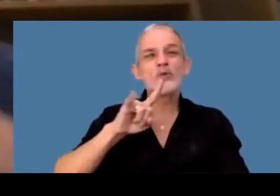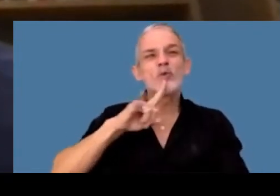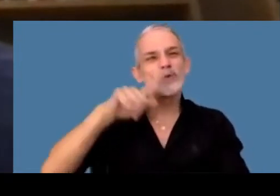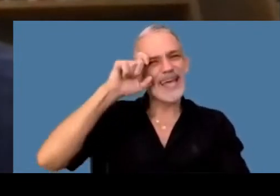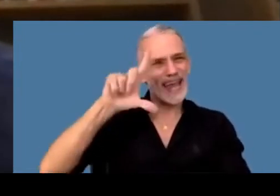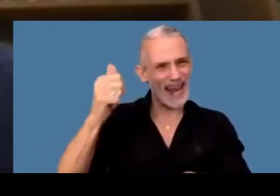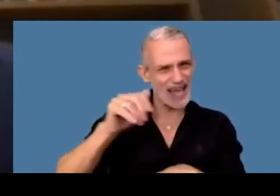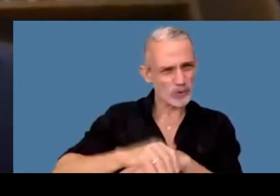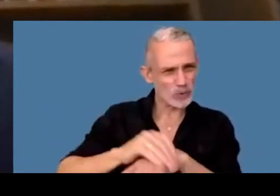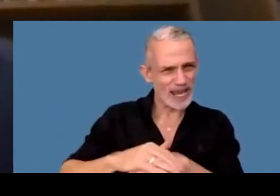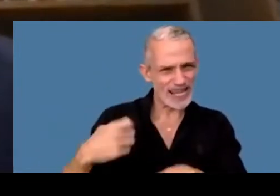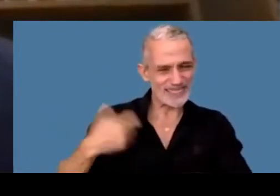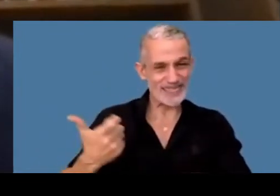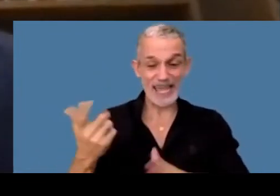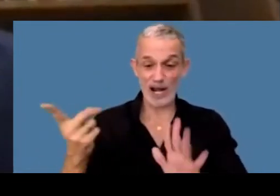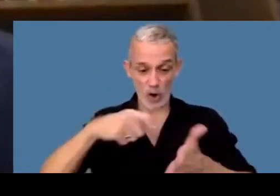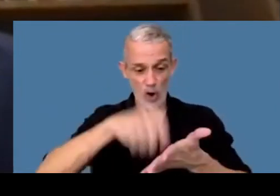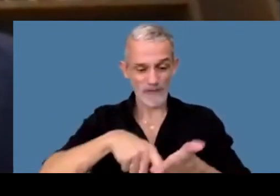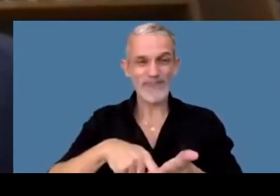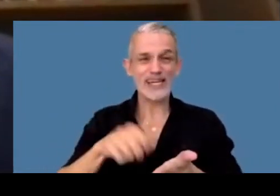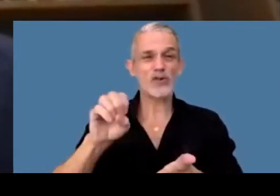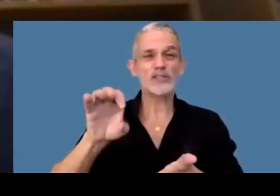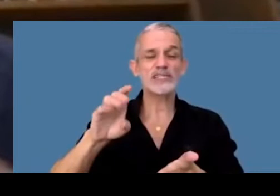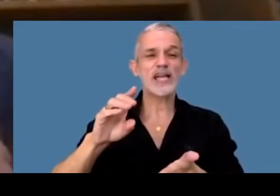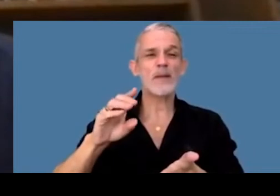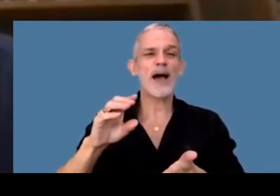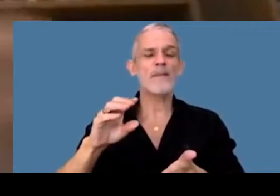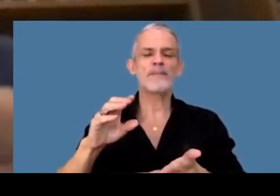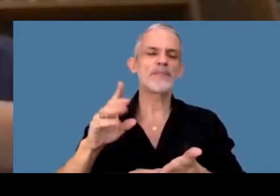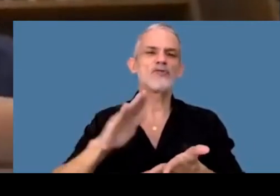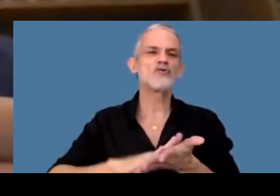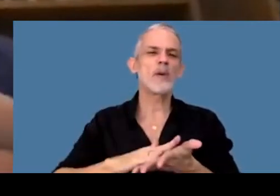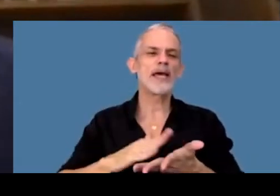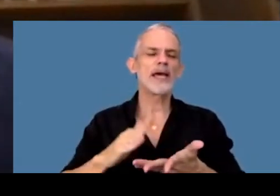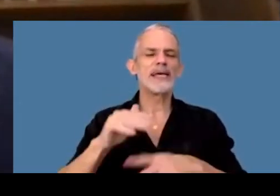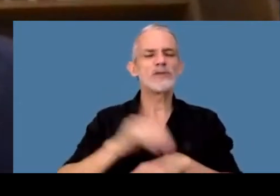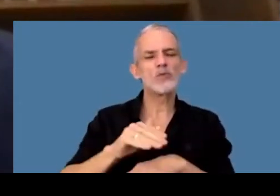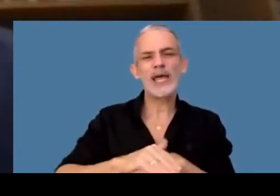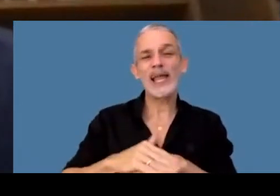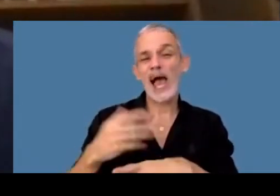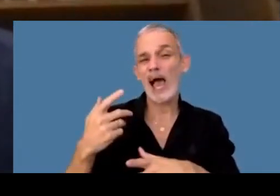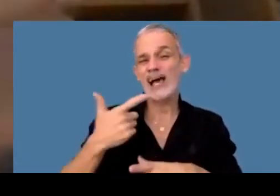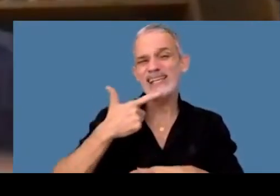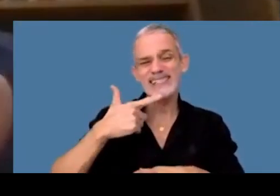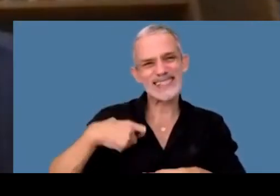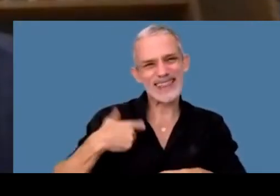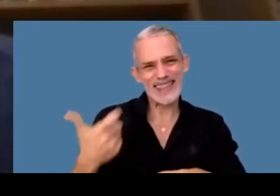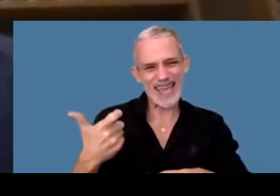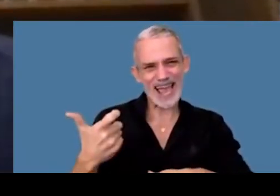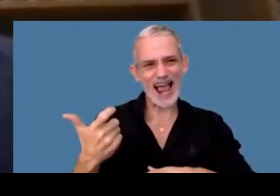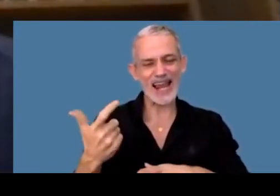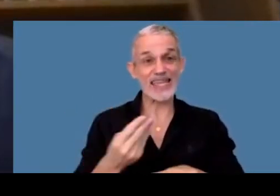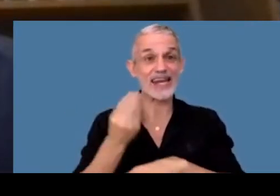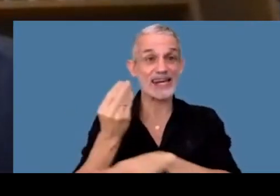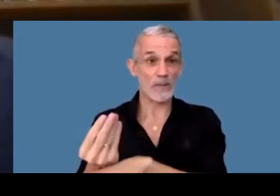sindical, con el convenio que se llama referido a, primero, de tutela sindical genérica y la representación